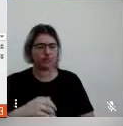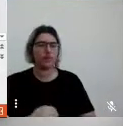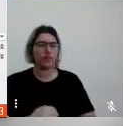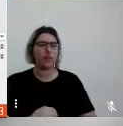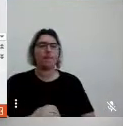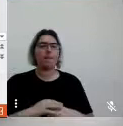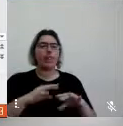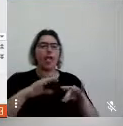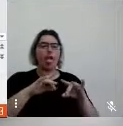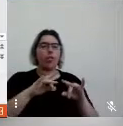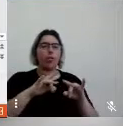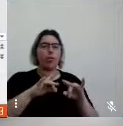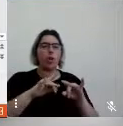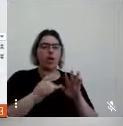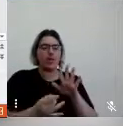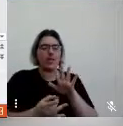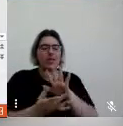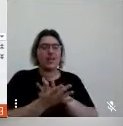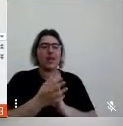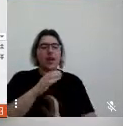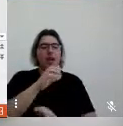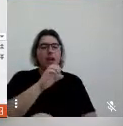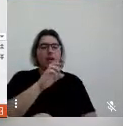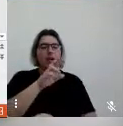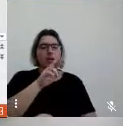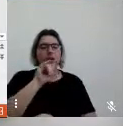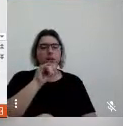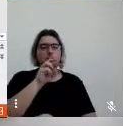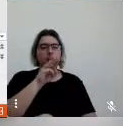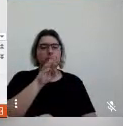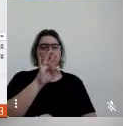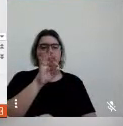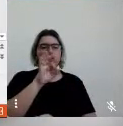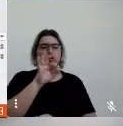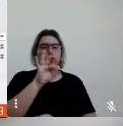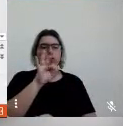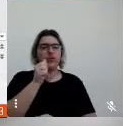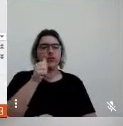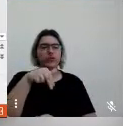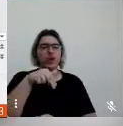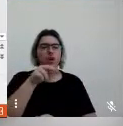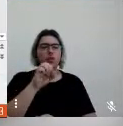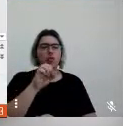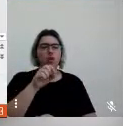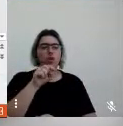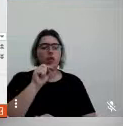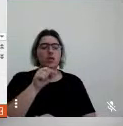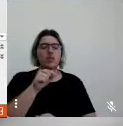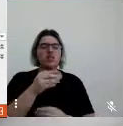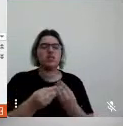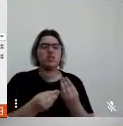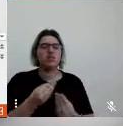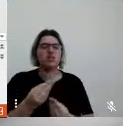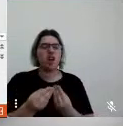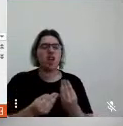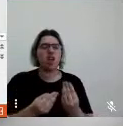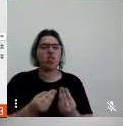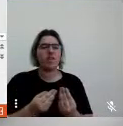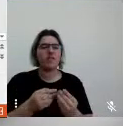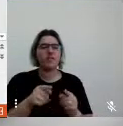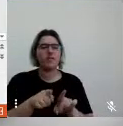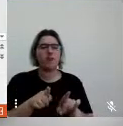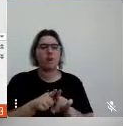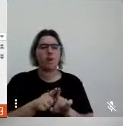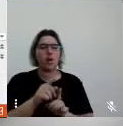aumenta el triptófano y este triptófano se encarga es el precursor de la serotonina